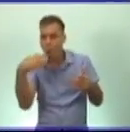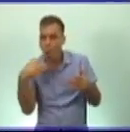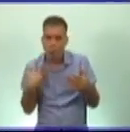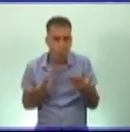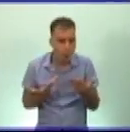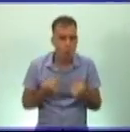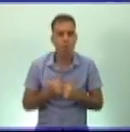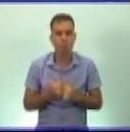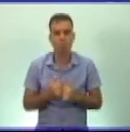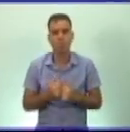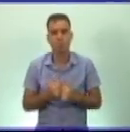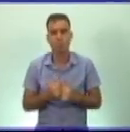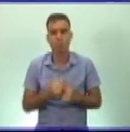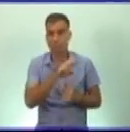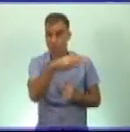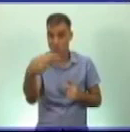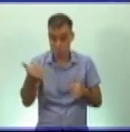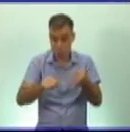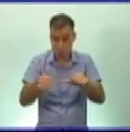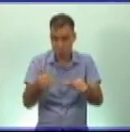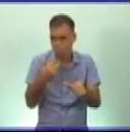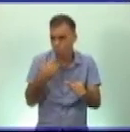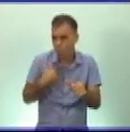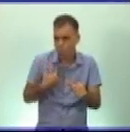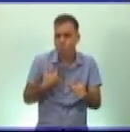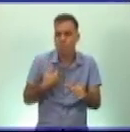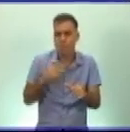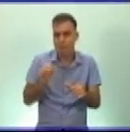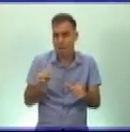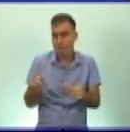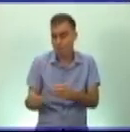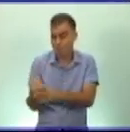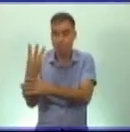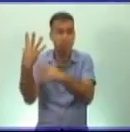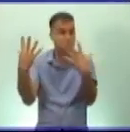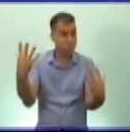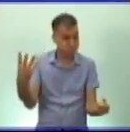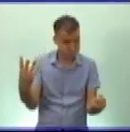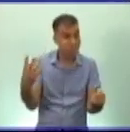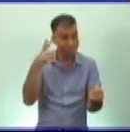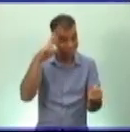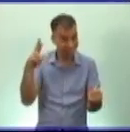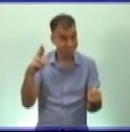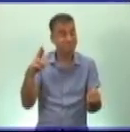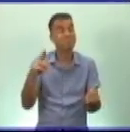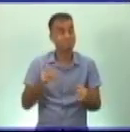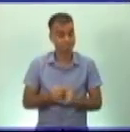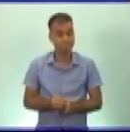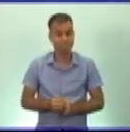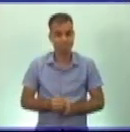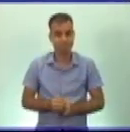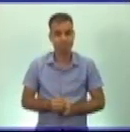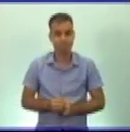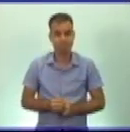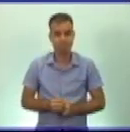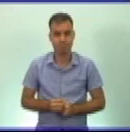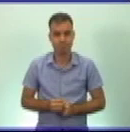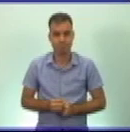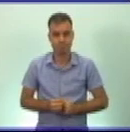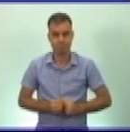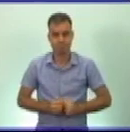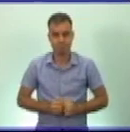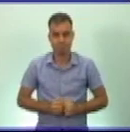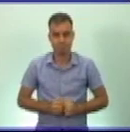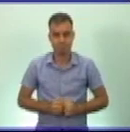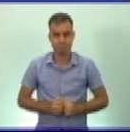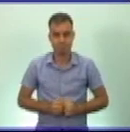poder clasificar las reacciones químicas atendiendo a los dos criterios estudiados, es decir, al criterio energético y al criterio de